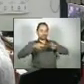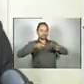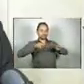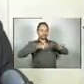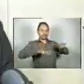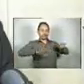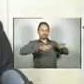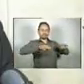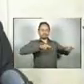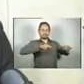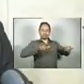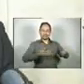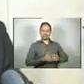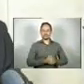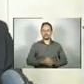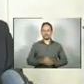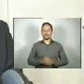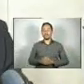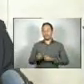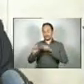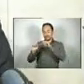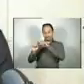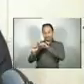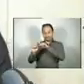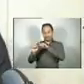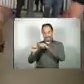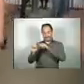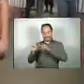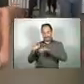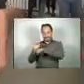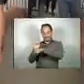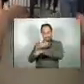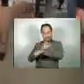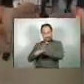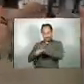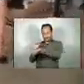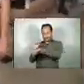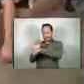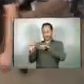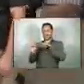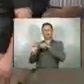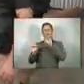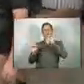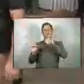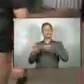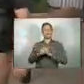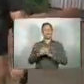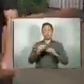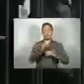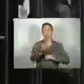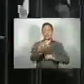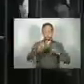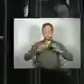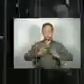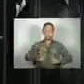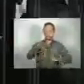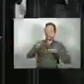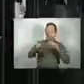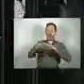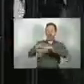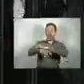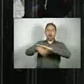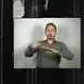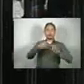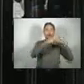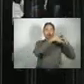El asesor jurídico de la presidencia también agregó que los funcionarios del gobierno que han sido señalados de corrupción